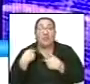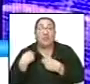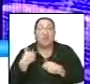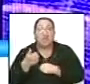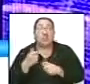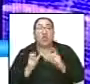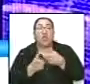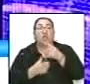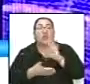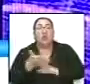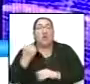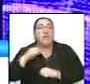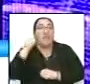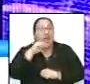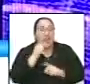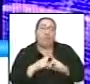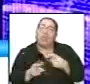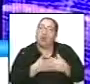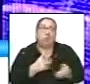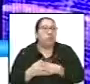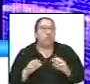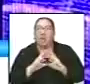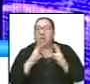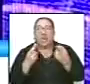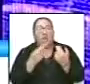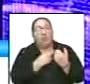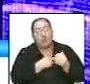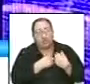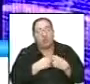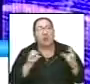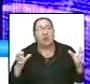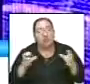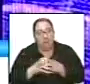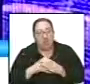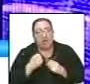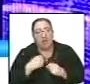representación parlamentaria. No obstante, muchos congresistas han dejado de viajar